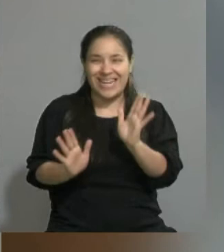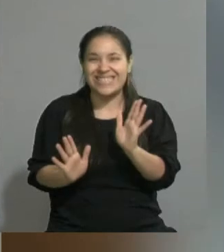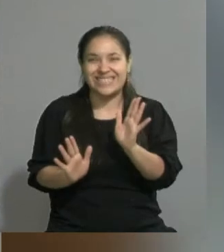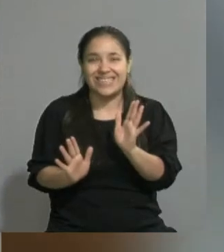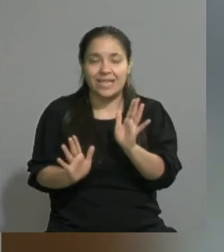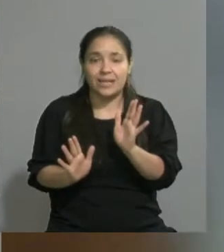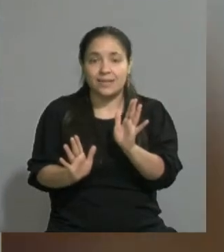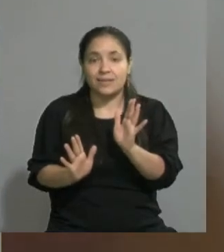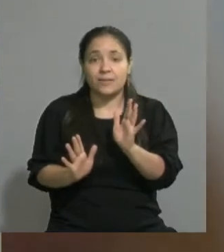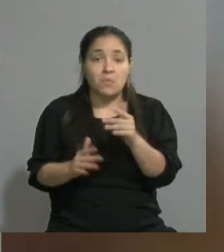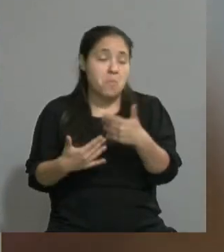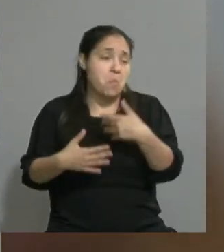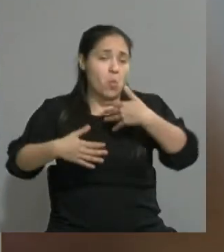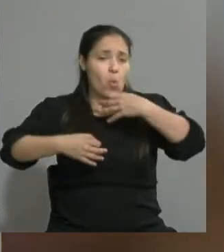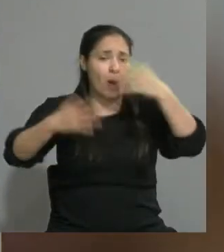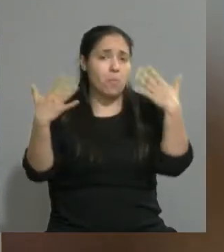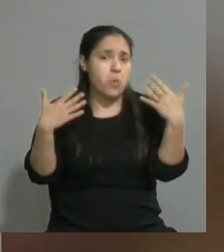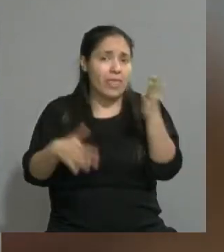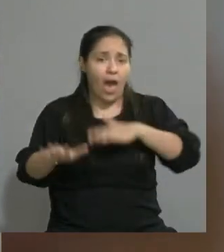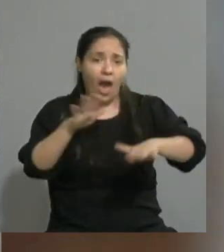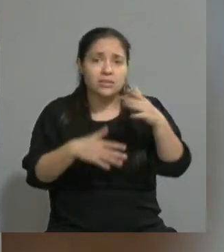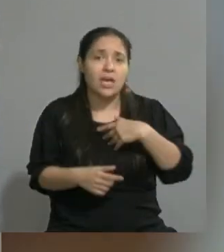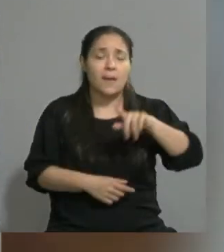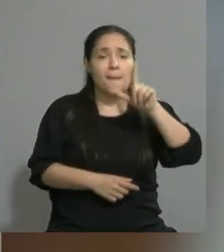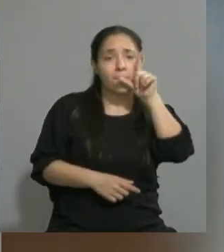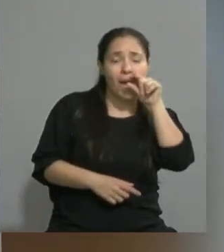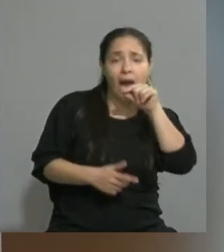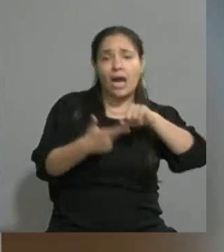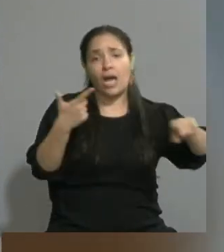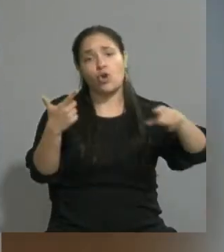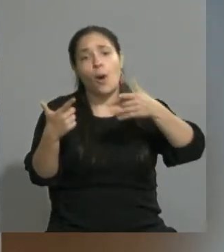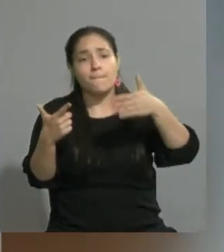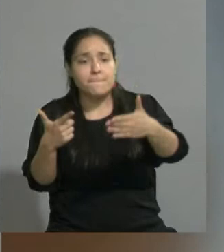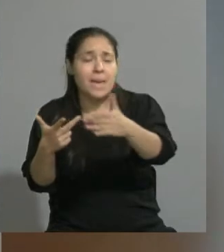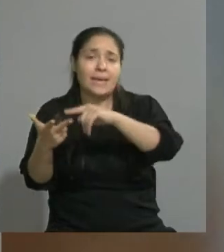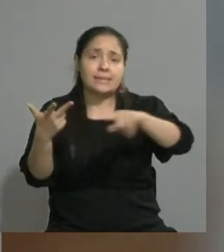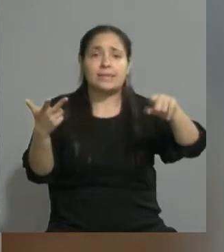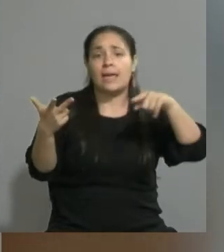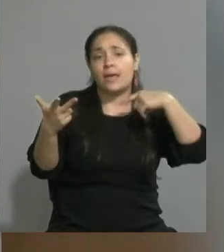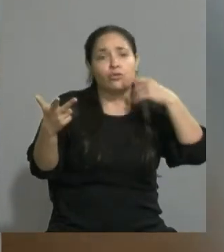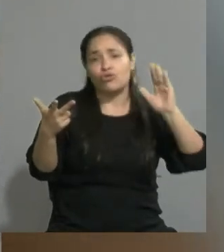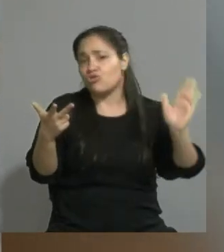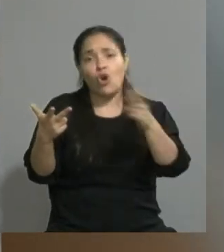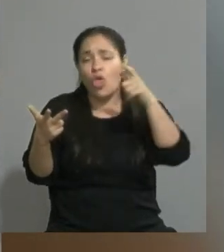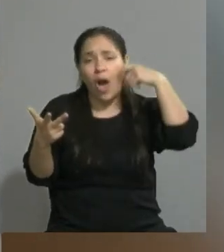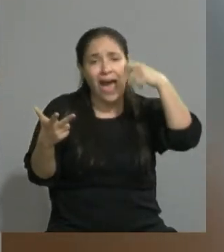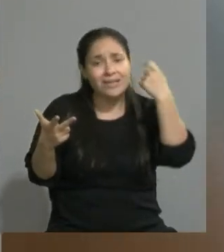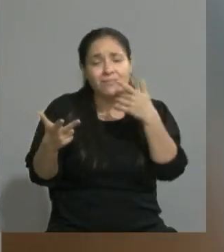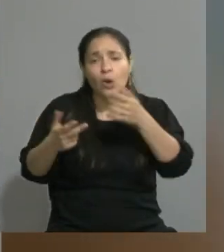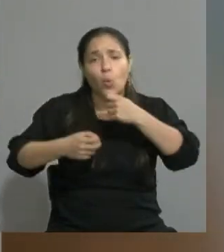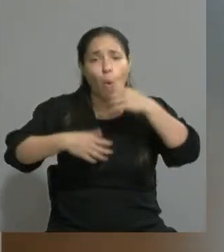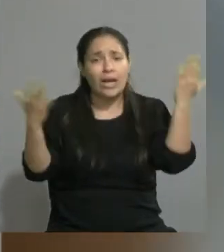hace lo que quiere con lo que ve, con las aves, con los peces, con todo animal o ser